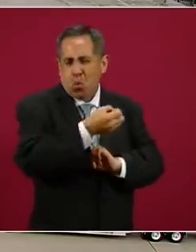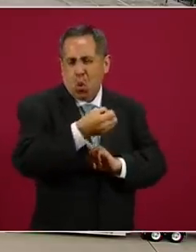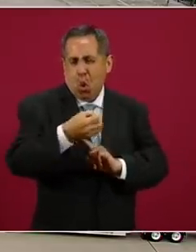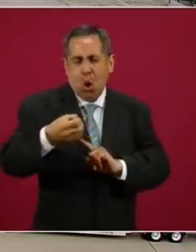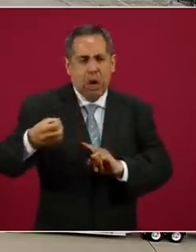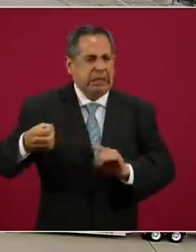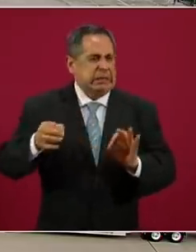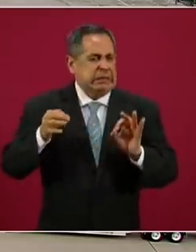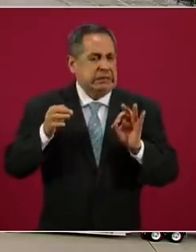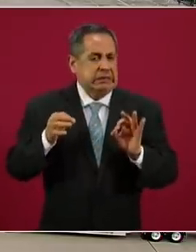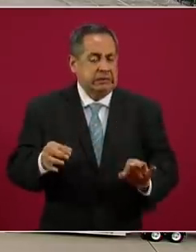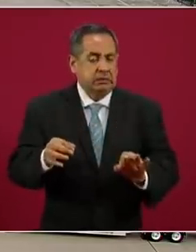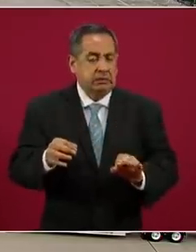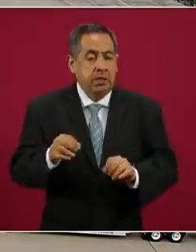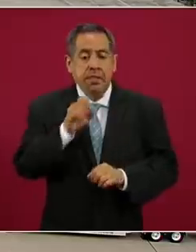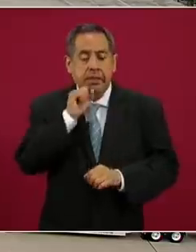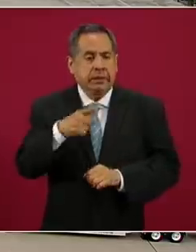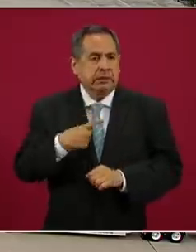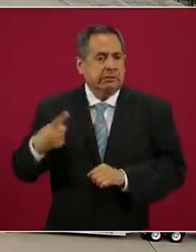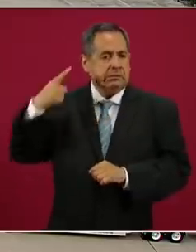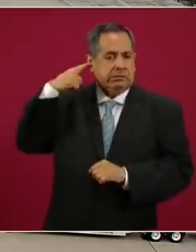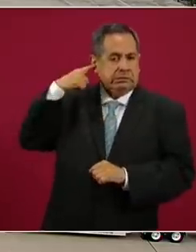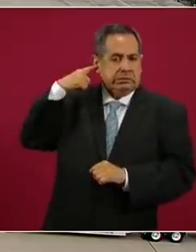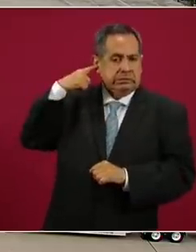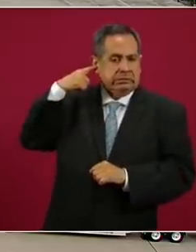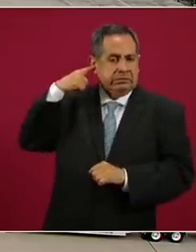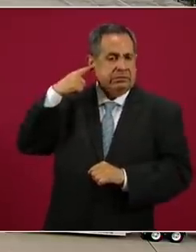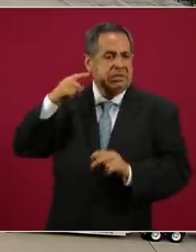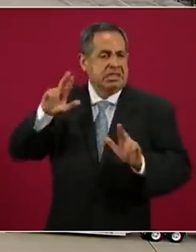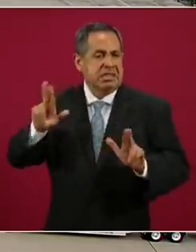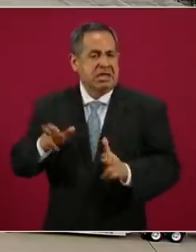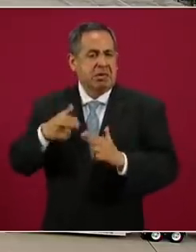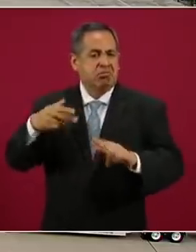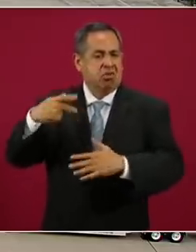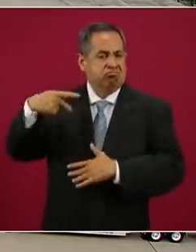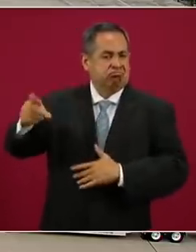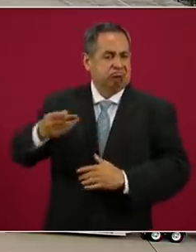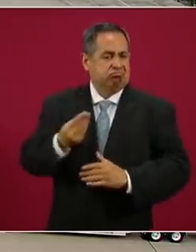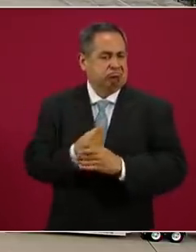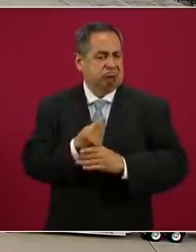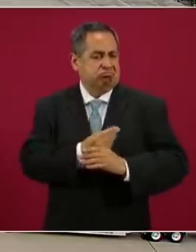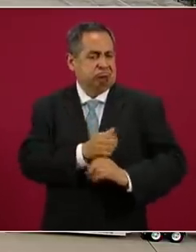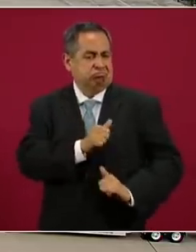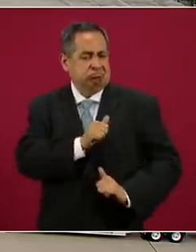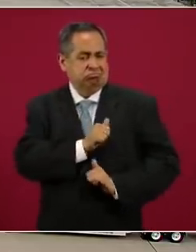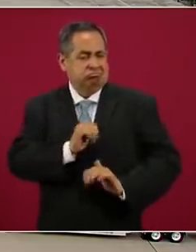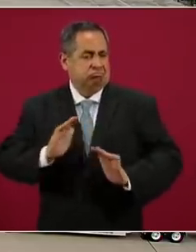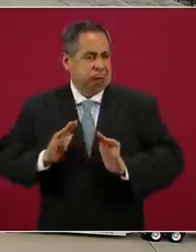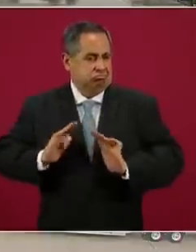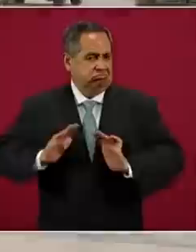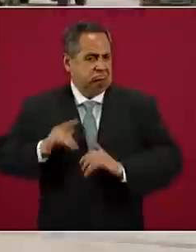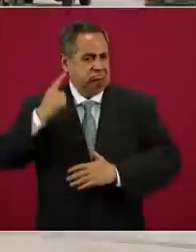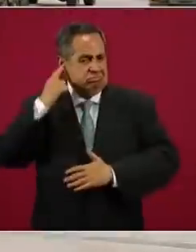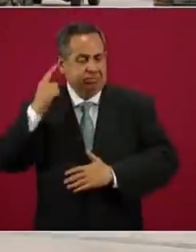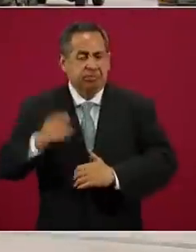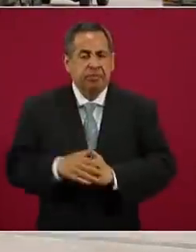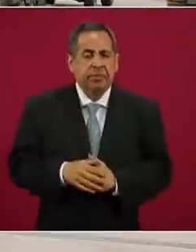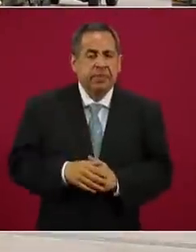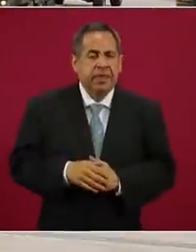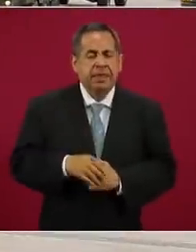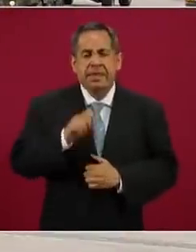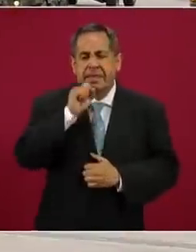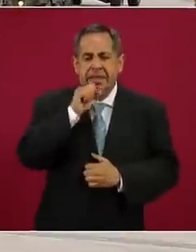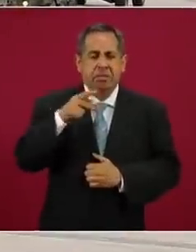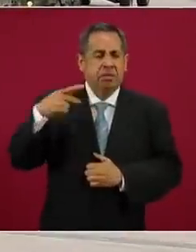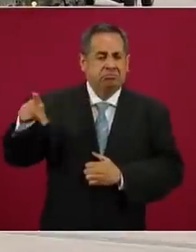tenemos como fondo musical nuestro bello himno de las fuerzas armadas mexicanos asimismo se entonarán sublimes versos